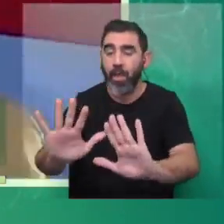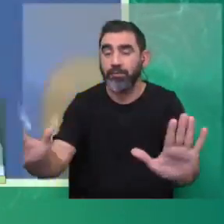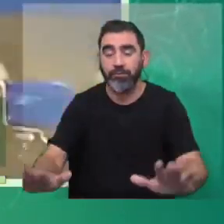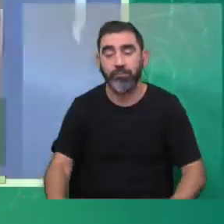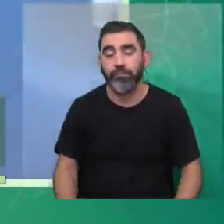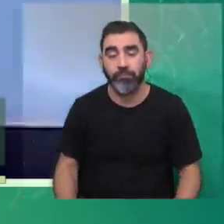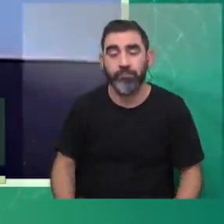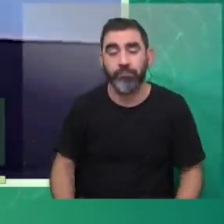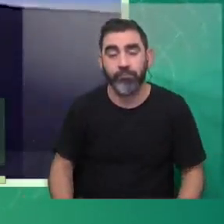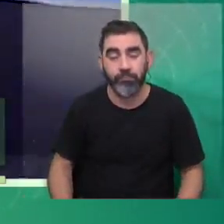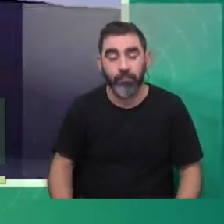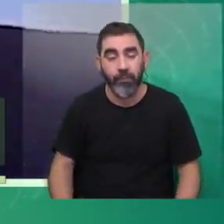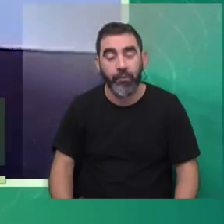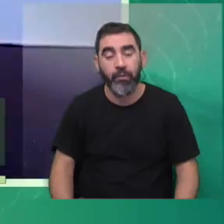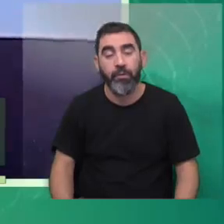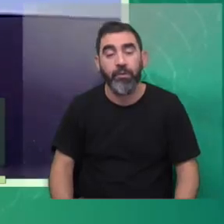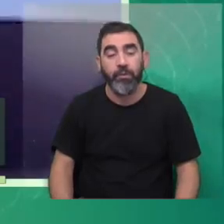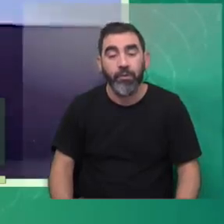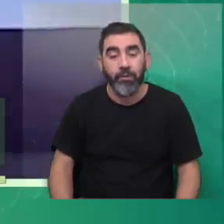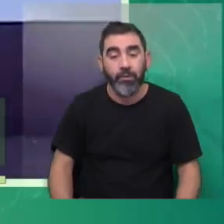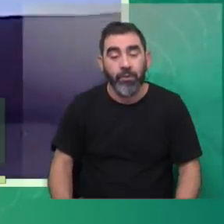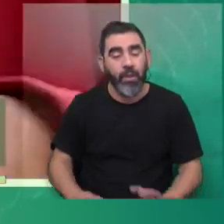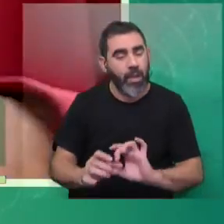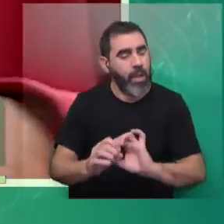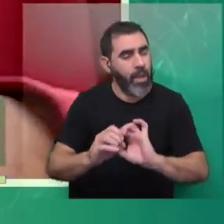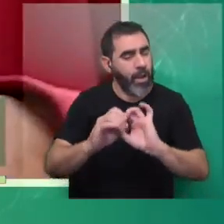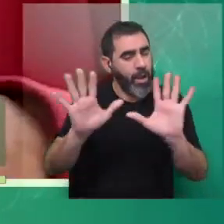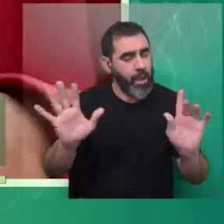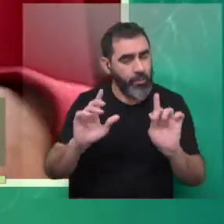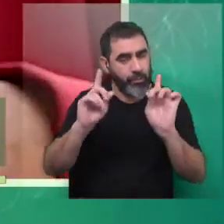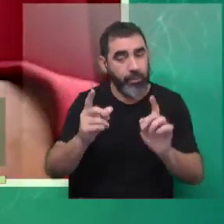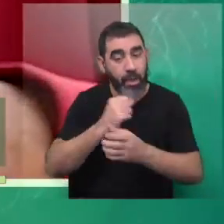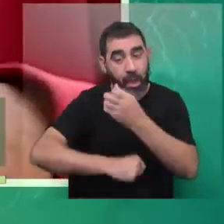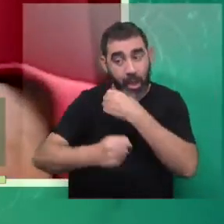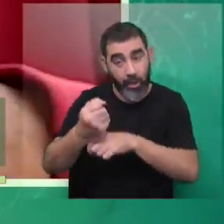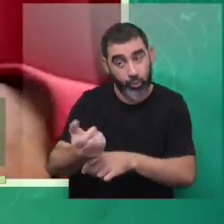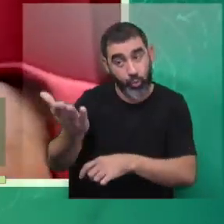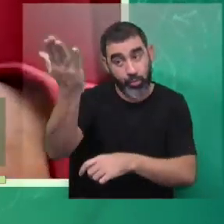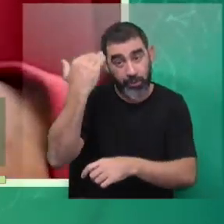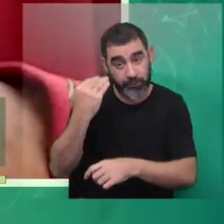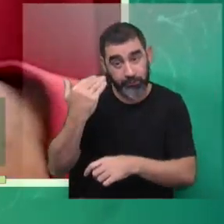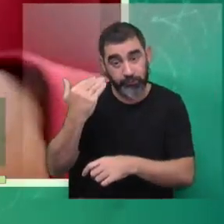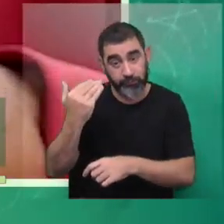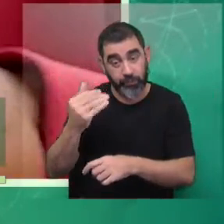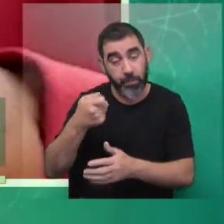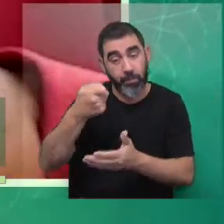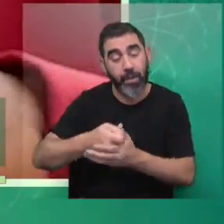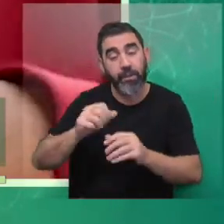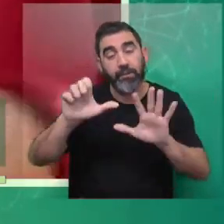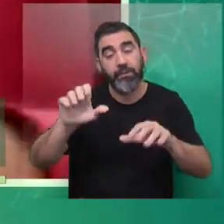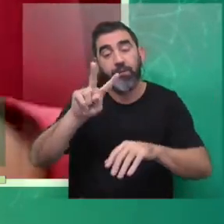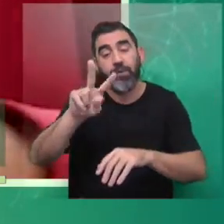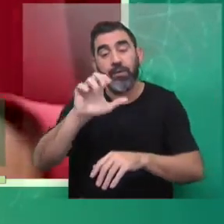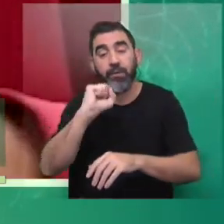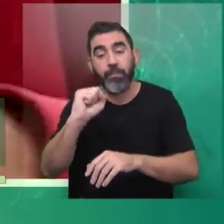realidad de lo que tenía que ganar los trabajadores y para que quede claro también el año pasado acá se terminó pagando 623